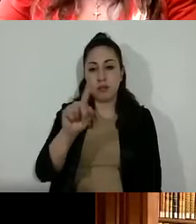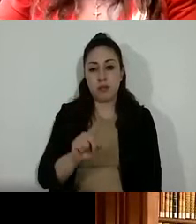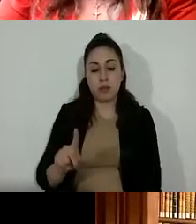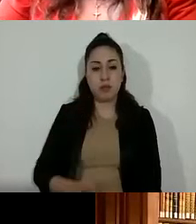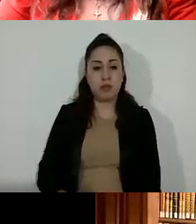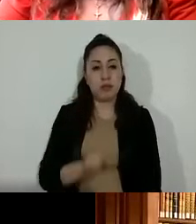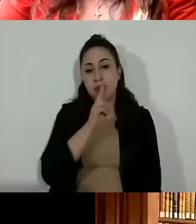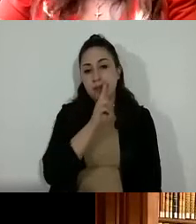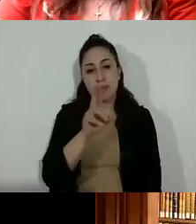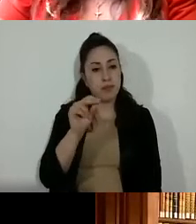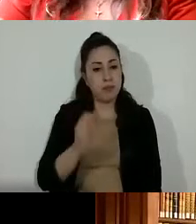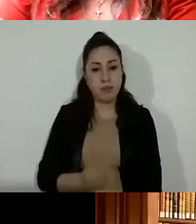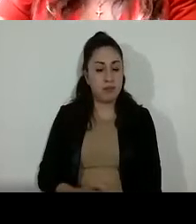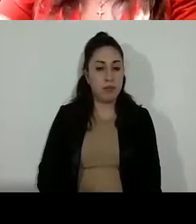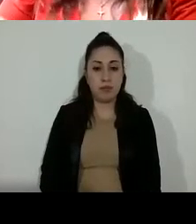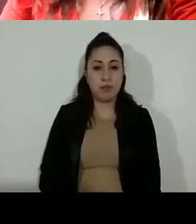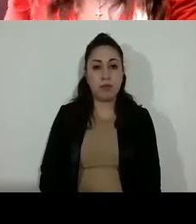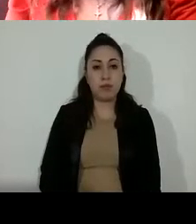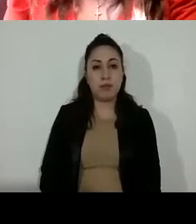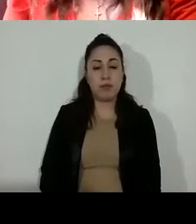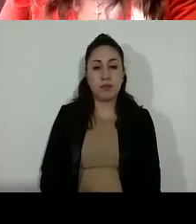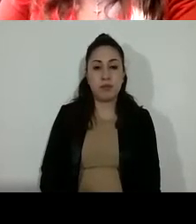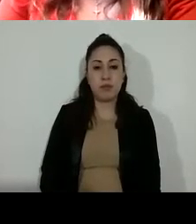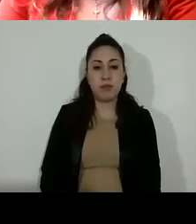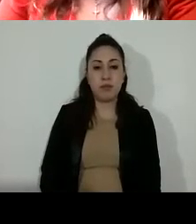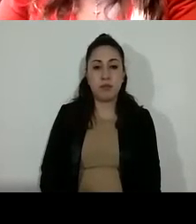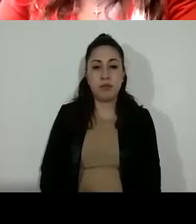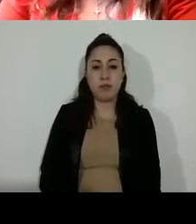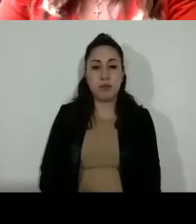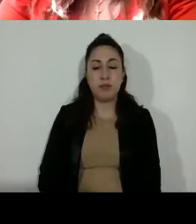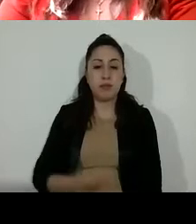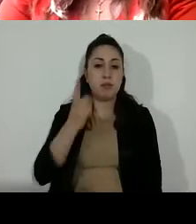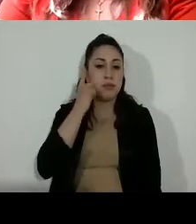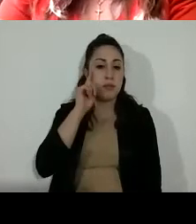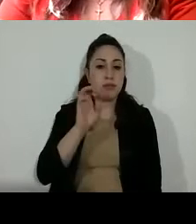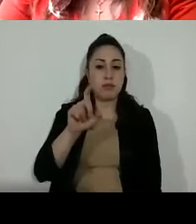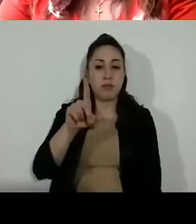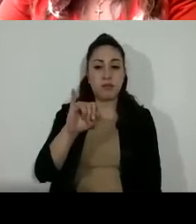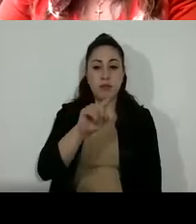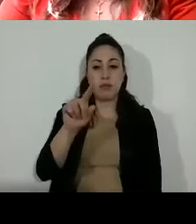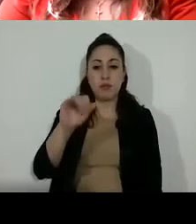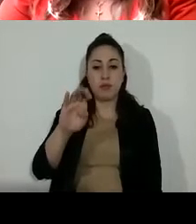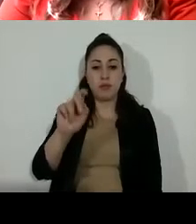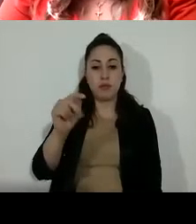En contra. Gracias, diputado. Diputada Elizabeth Mateos